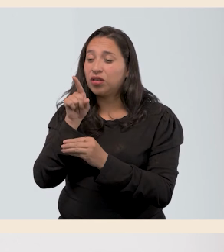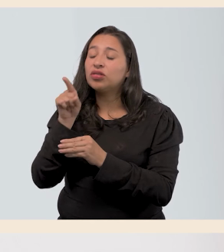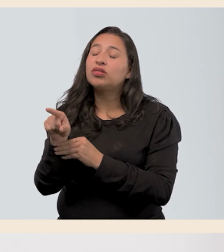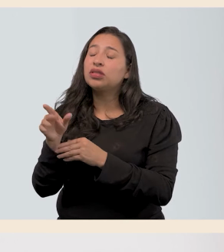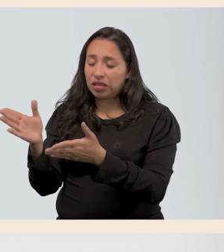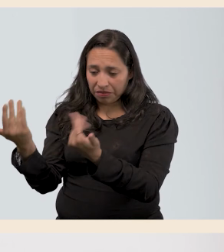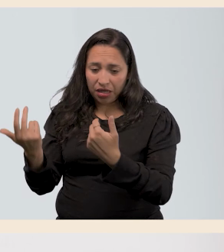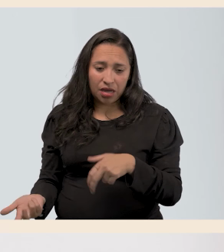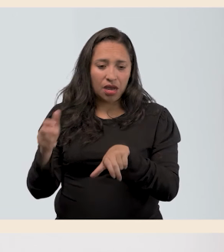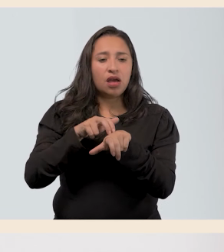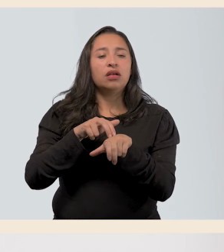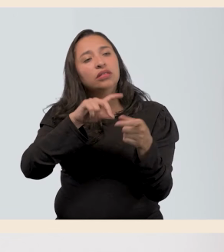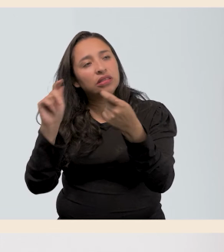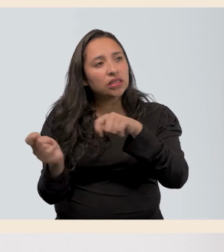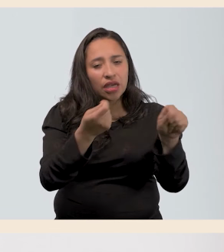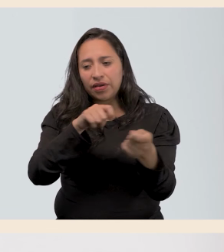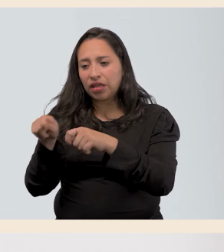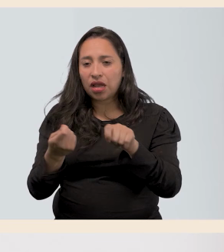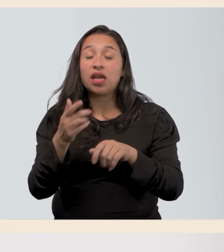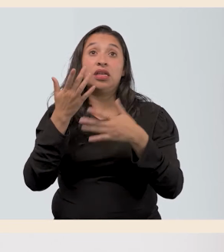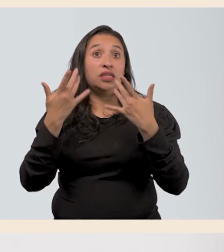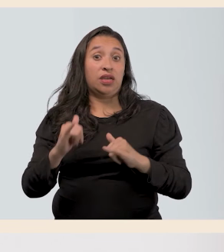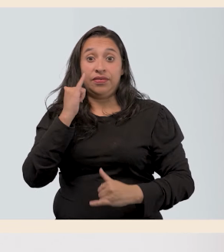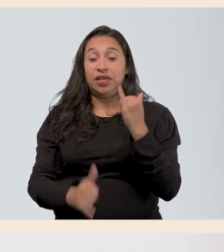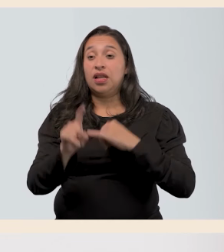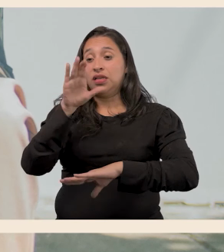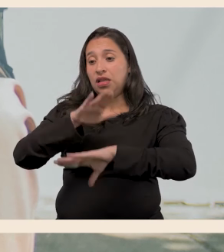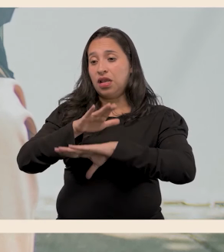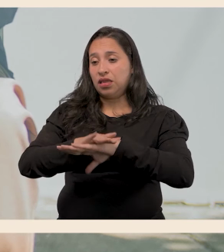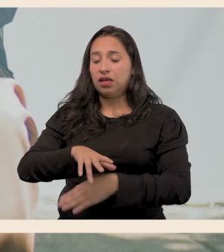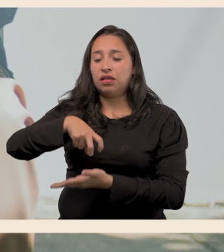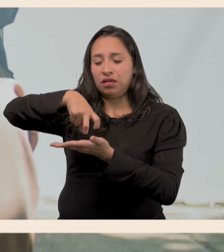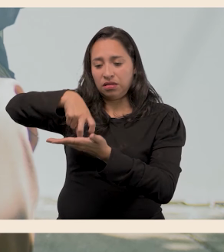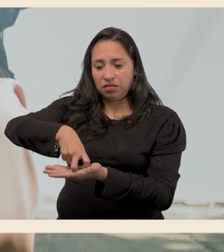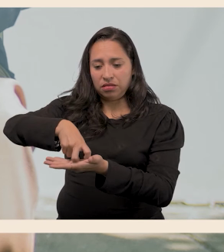la tarde lo arrodillaron y le dieron un tiro en el cerebro, lo mataron.